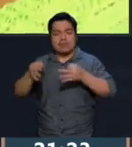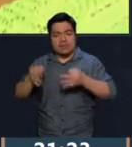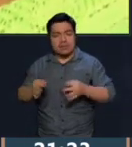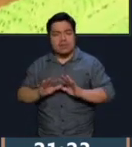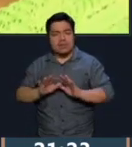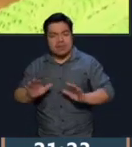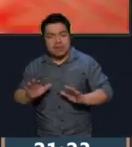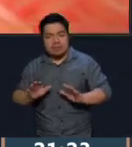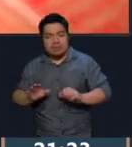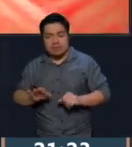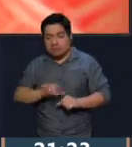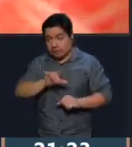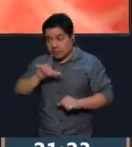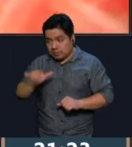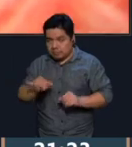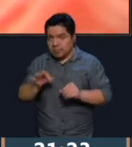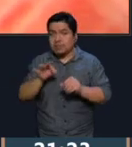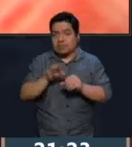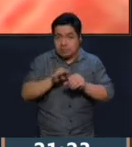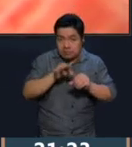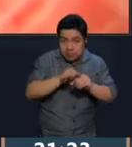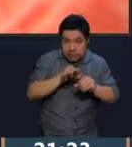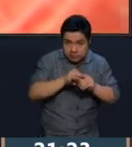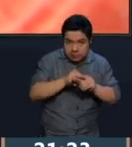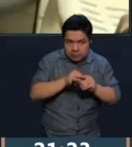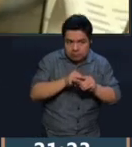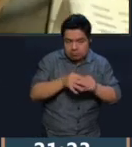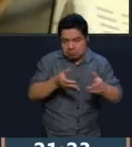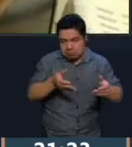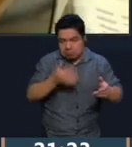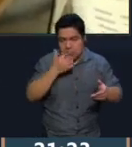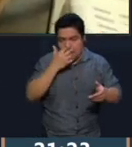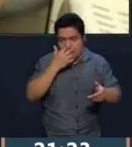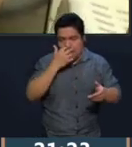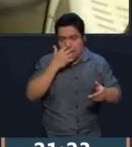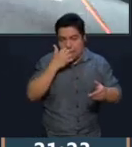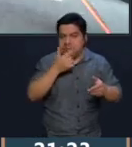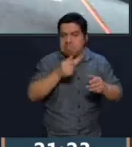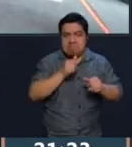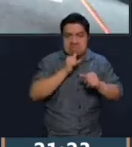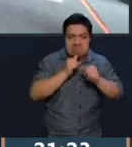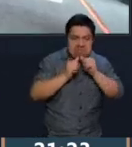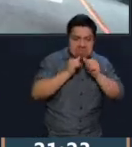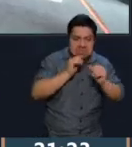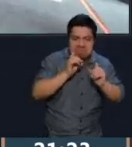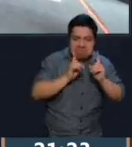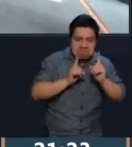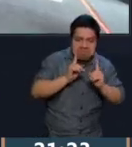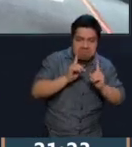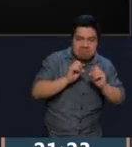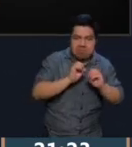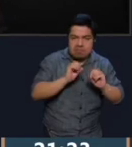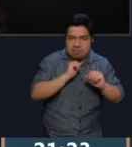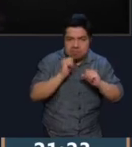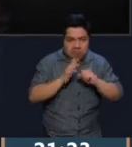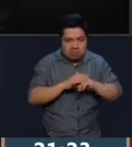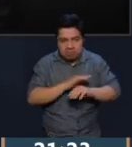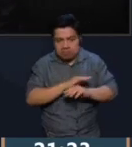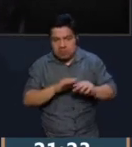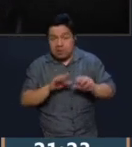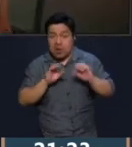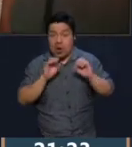vez que fue votado y para que no hubiera ningún tipo de duda y que hubiese